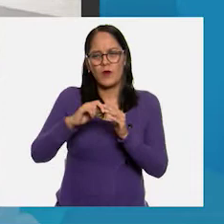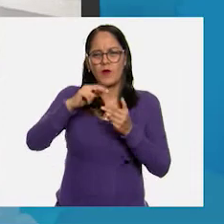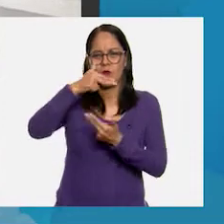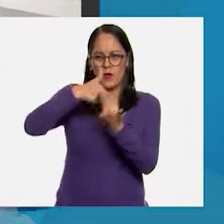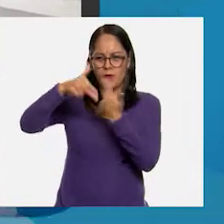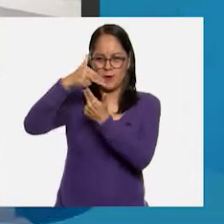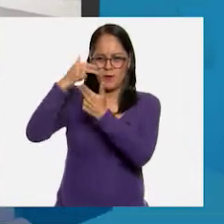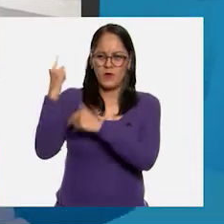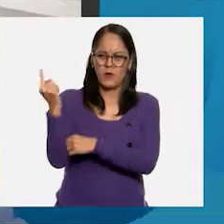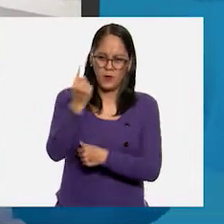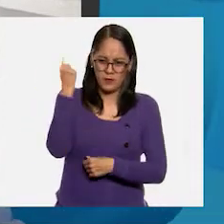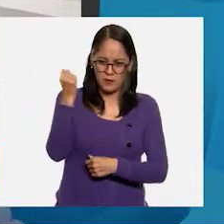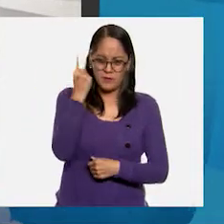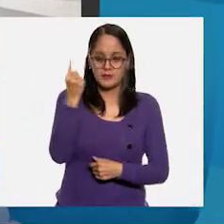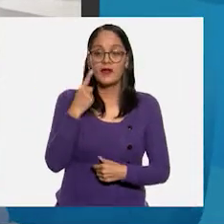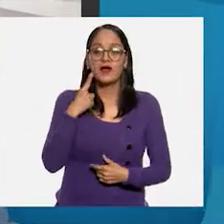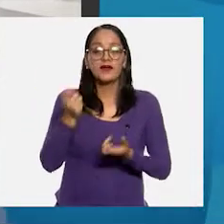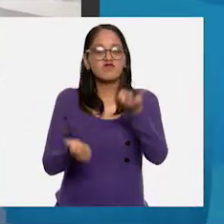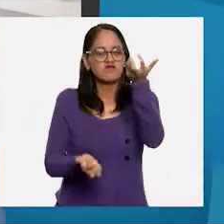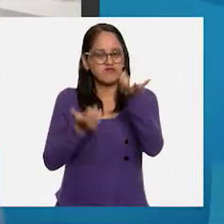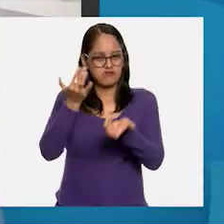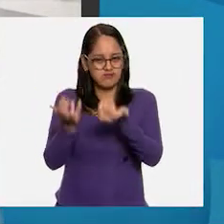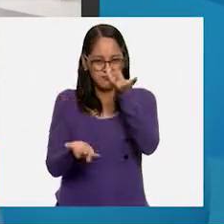huracán, incendios